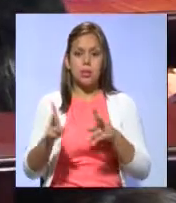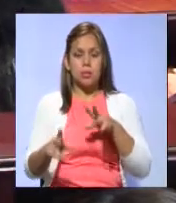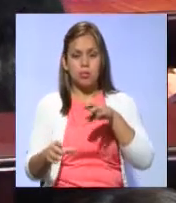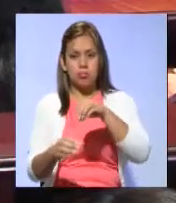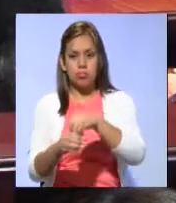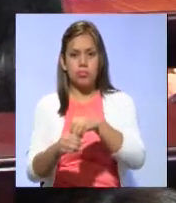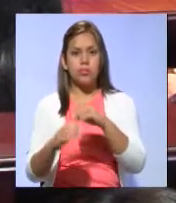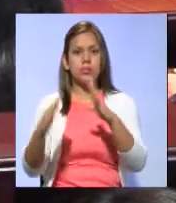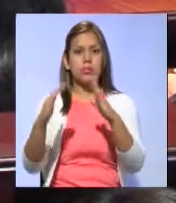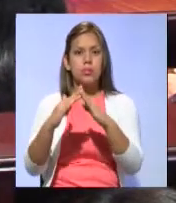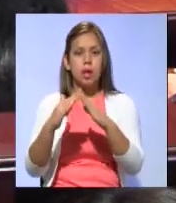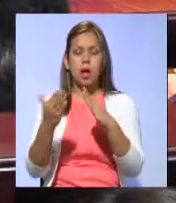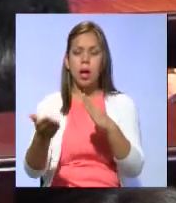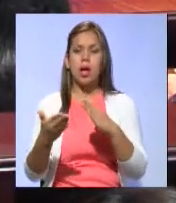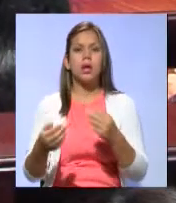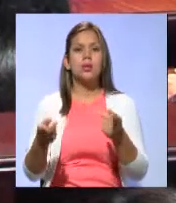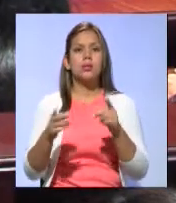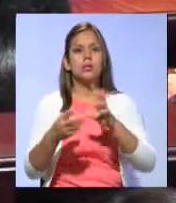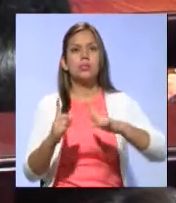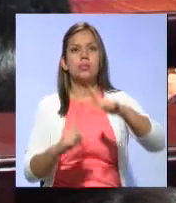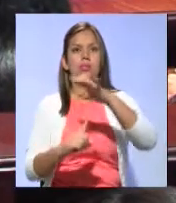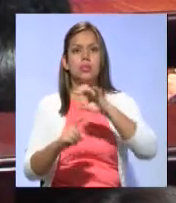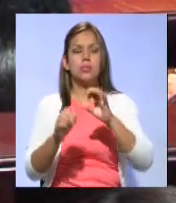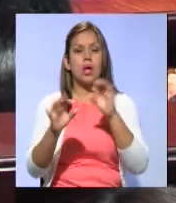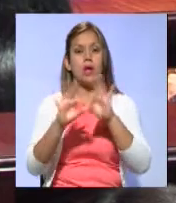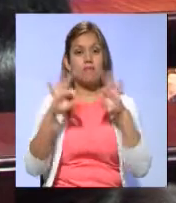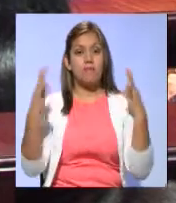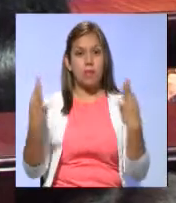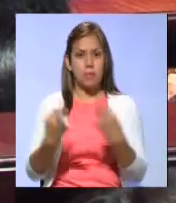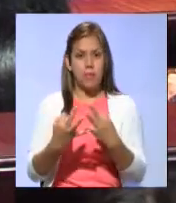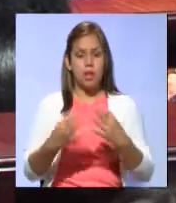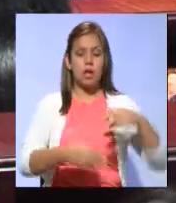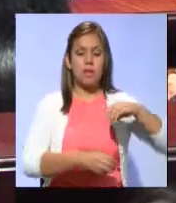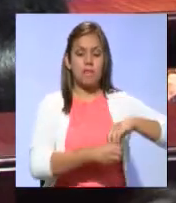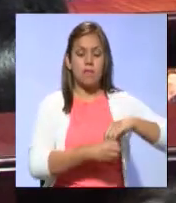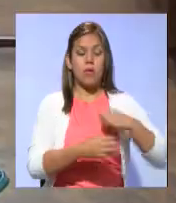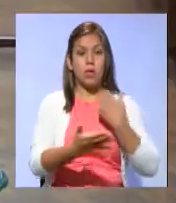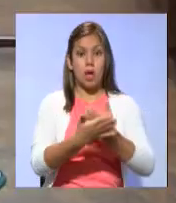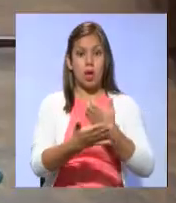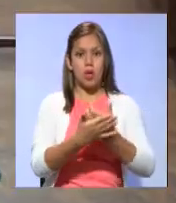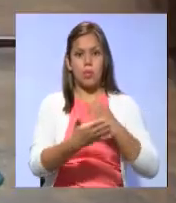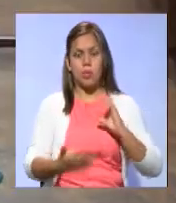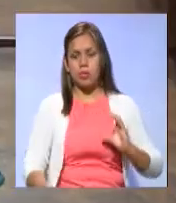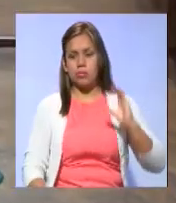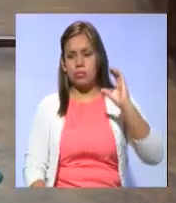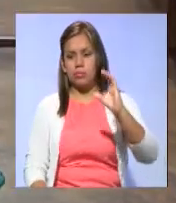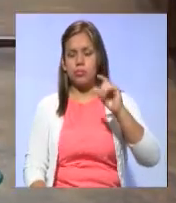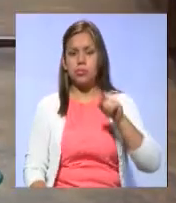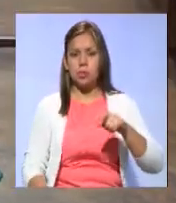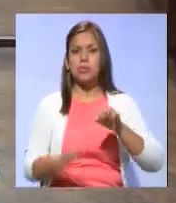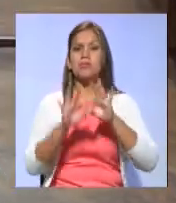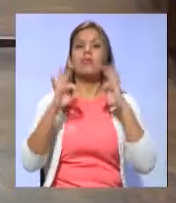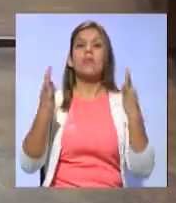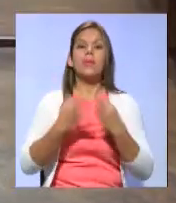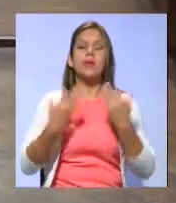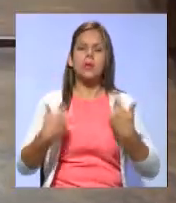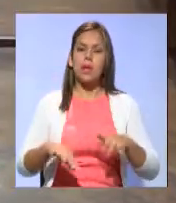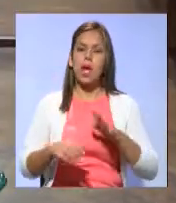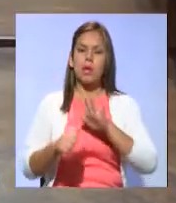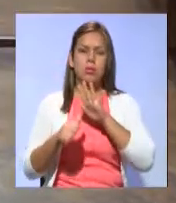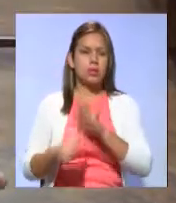viviendas, entorno familiar, infraestructura, fondo económico. Este proyecto beneficia a pacientes y familias, ya que combate la